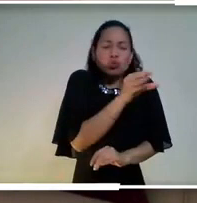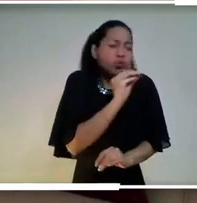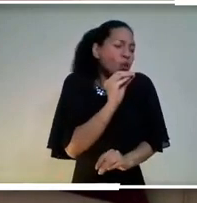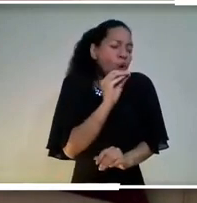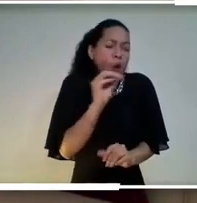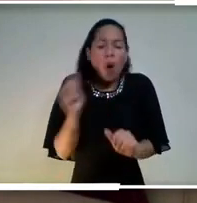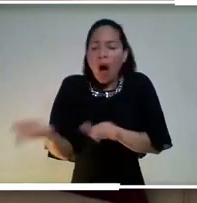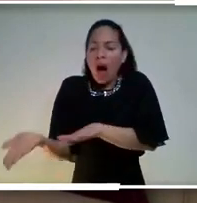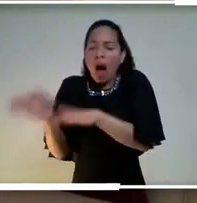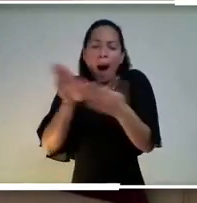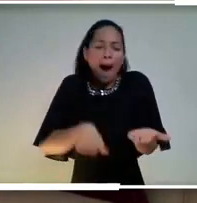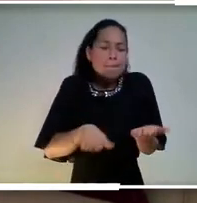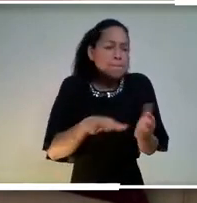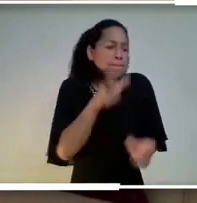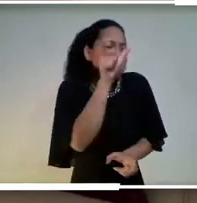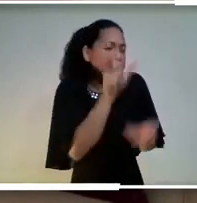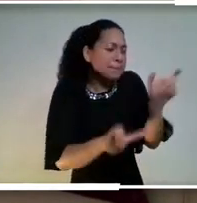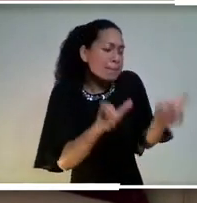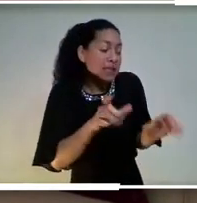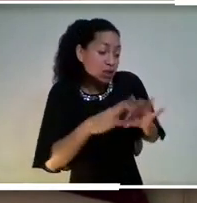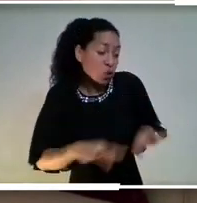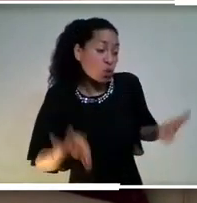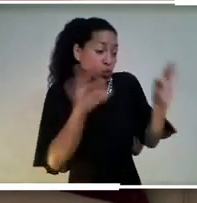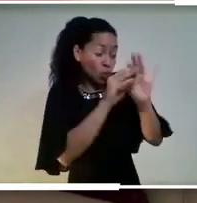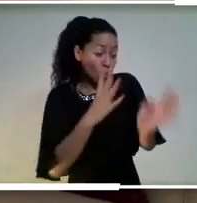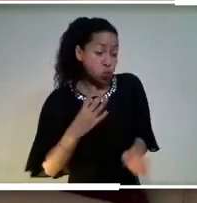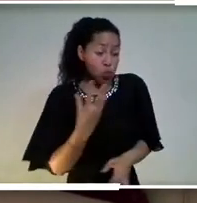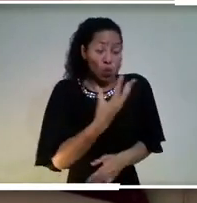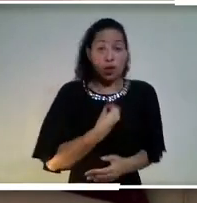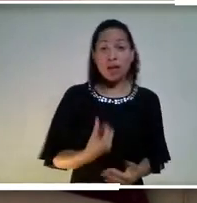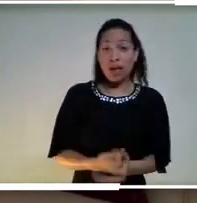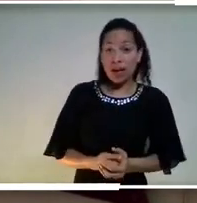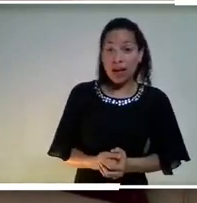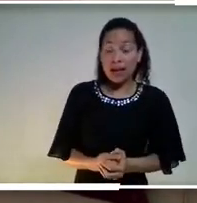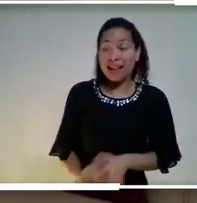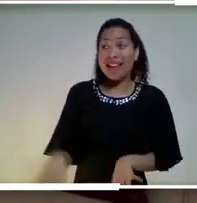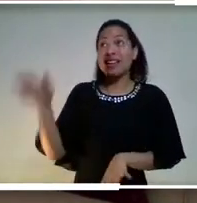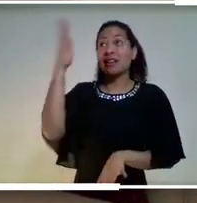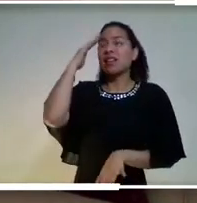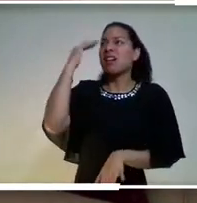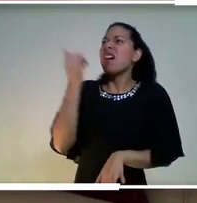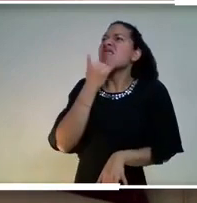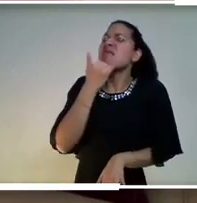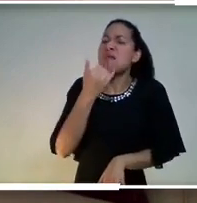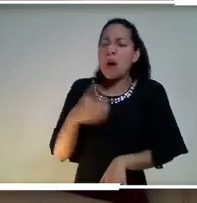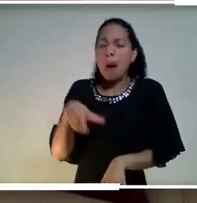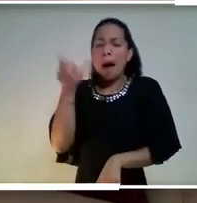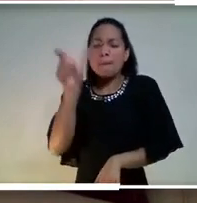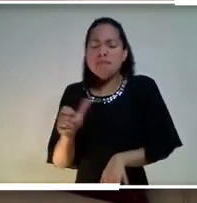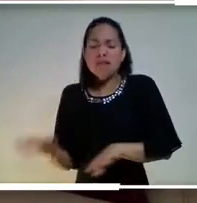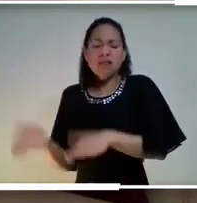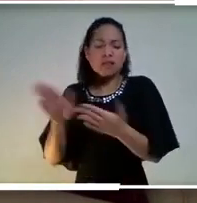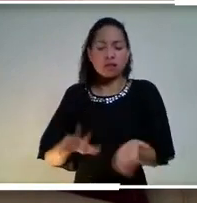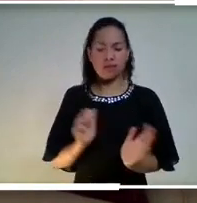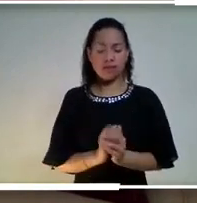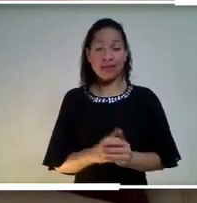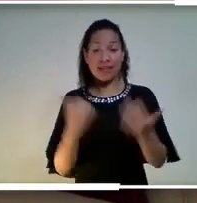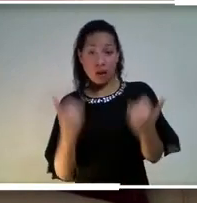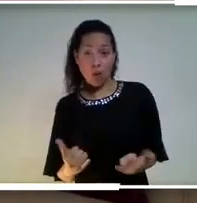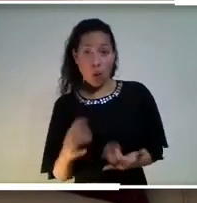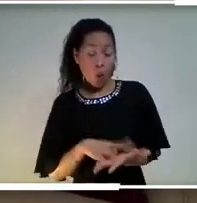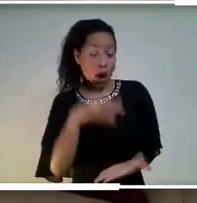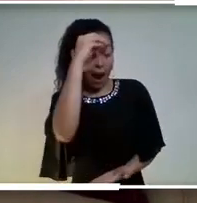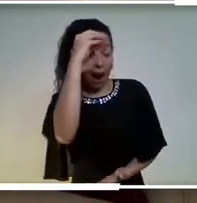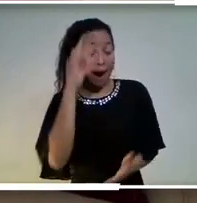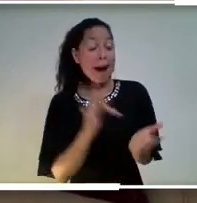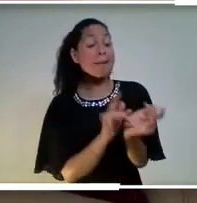cuando una persona muere el propósito es traer una esperanza segura basada en la palabra de dios acerca de la bendita